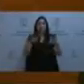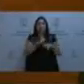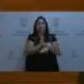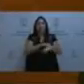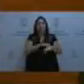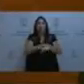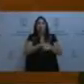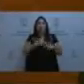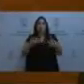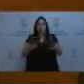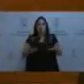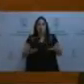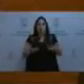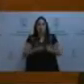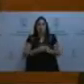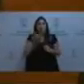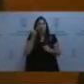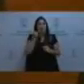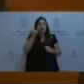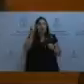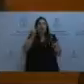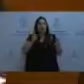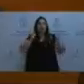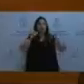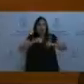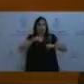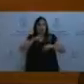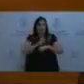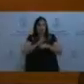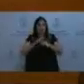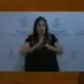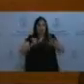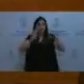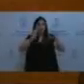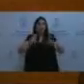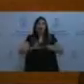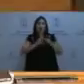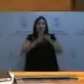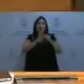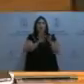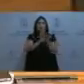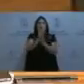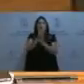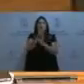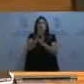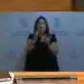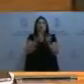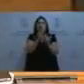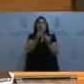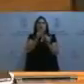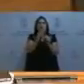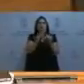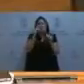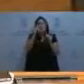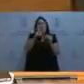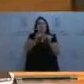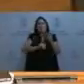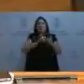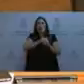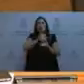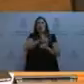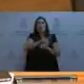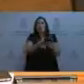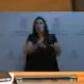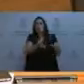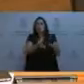siguiente. ¿Cuándo piensa cumplir las iniciativas acordadas por la Cámara en materia de servicios y derechos sociales? Muchas gracias. Gracias, señoría. Señora consejera,